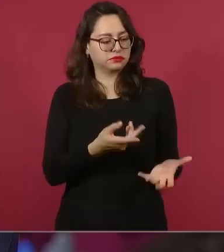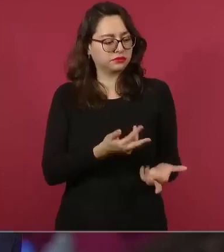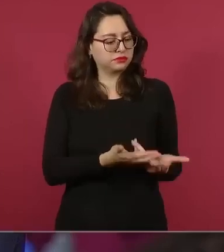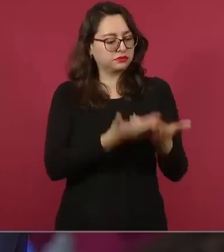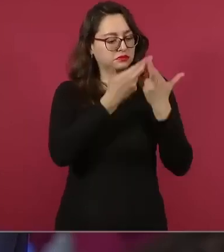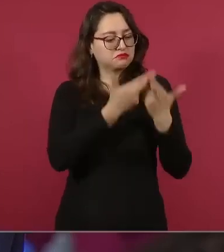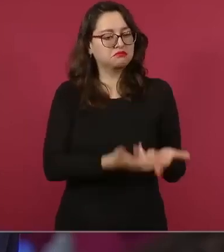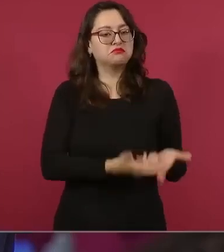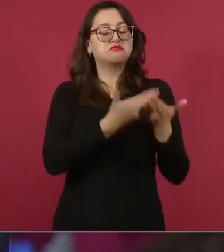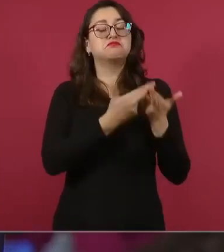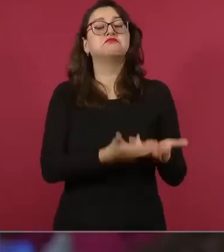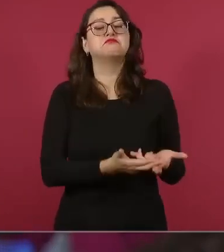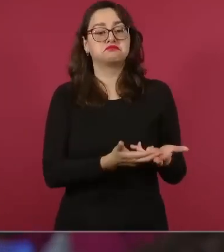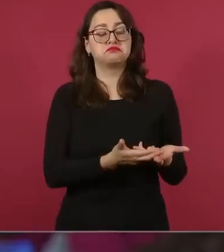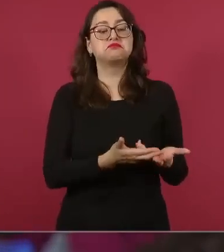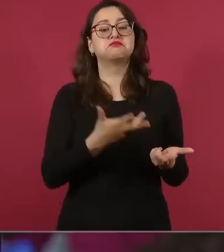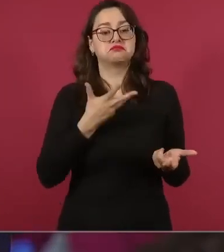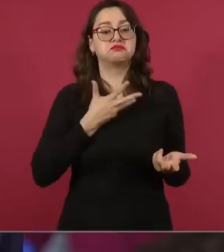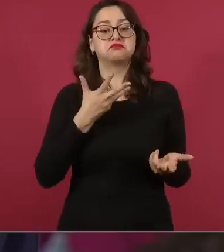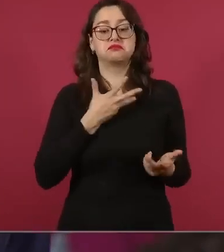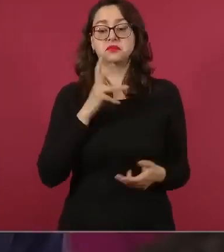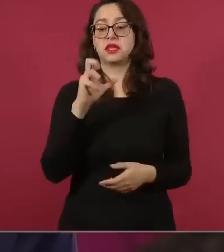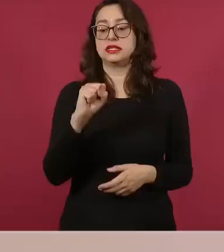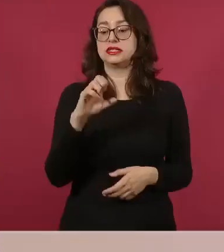arroja una existencia de